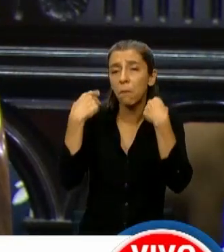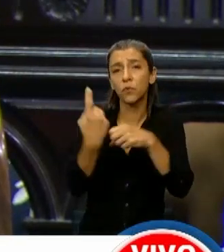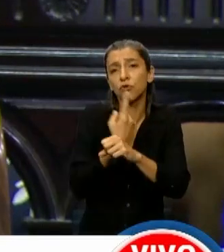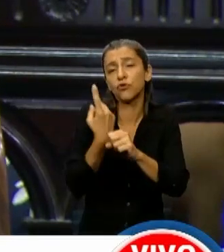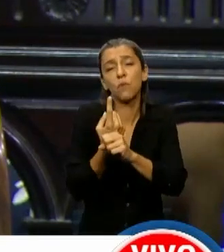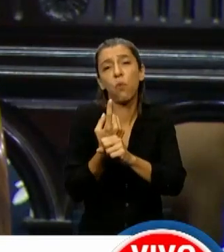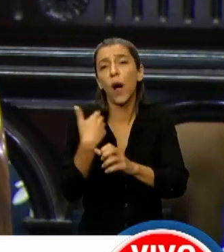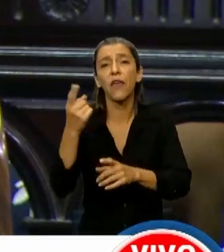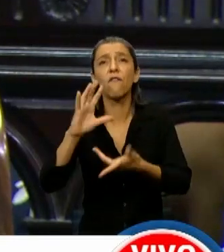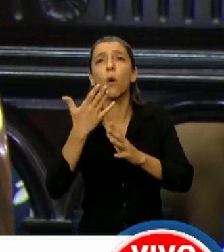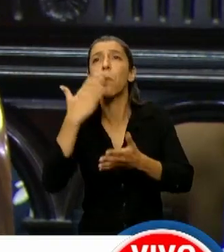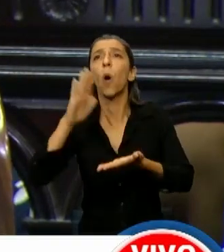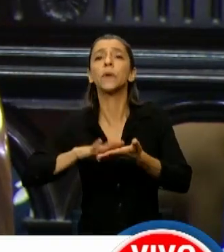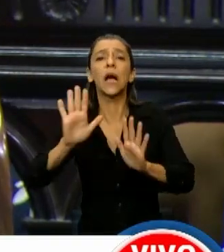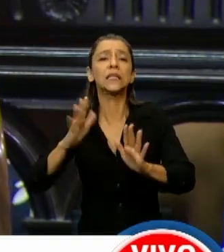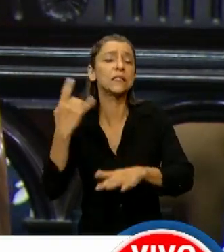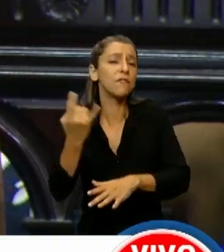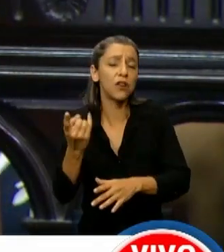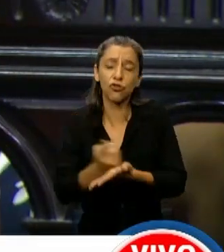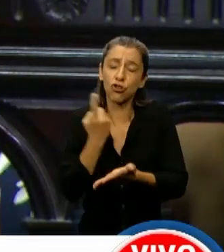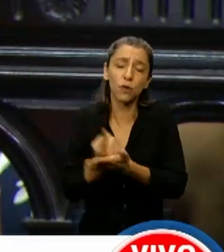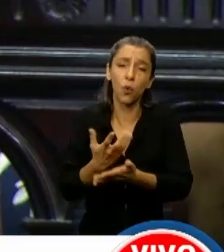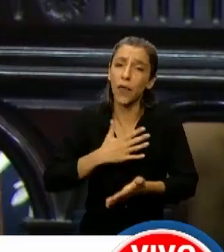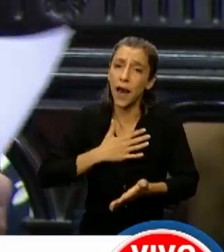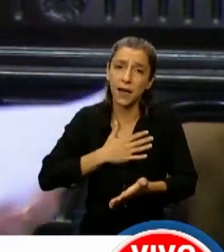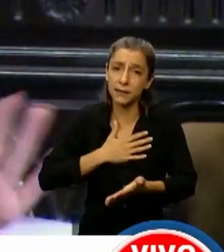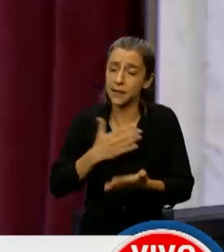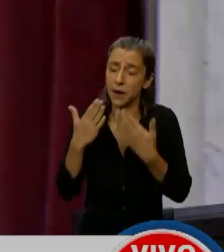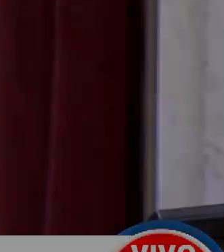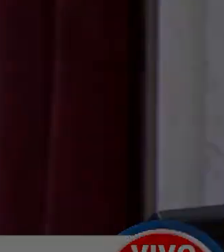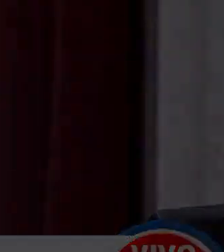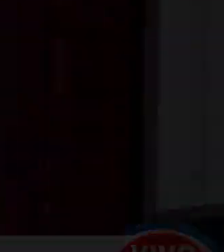Lamento que hayamos perdido esta oportunidad. Muchas gracias. Gracias, diputada Vidal.